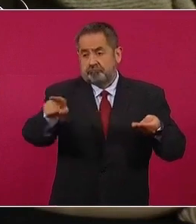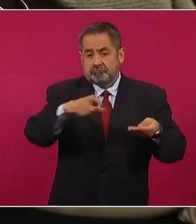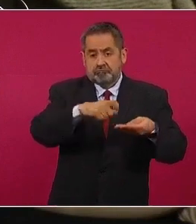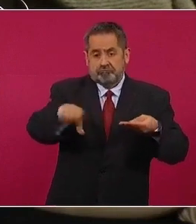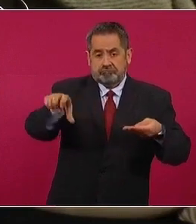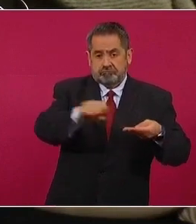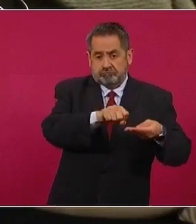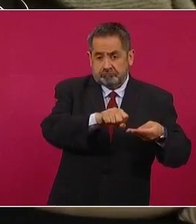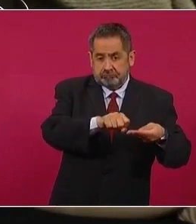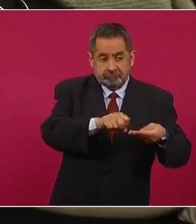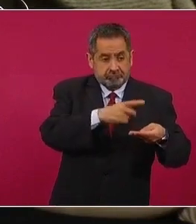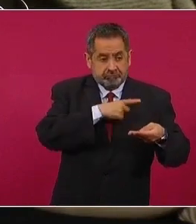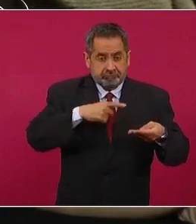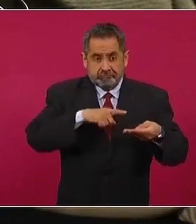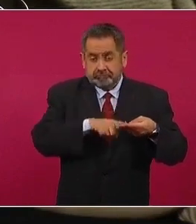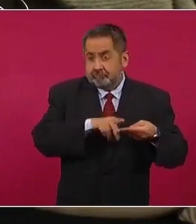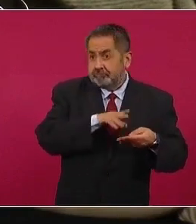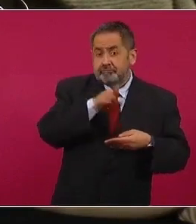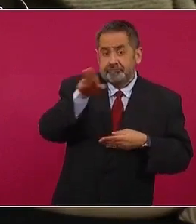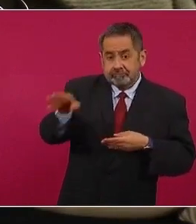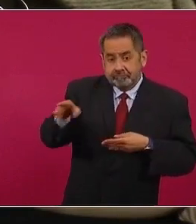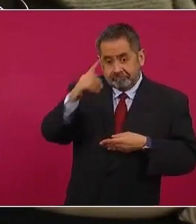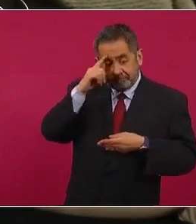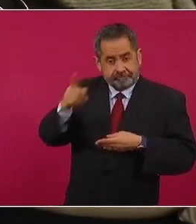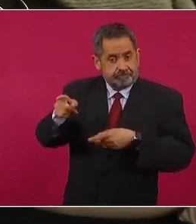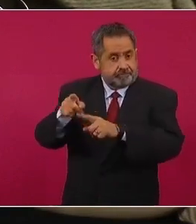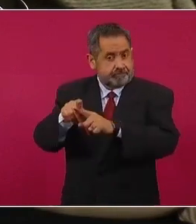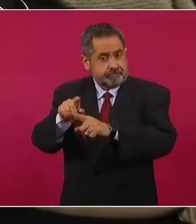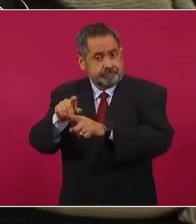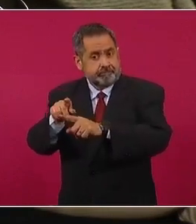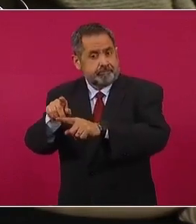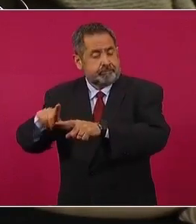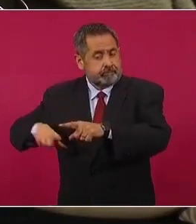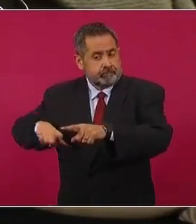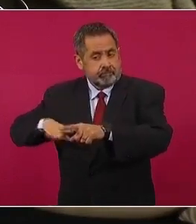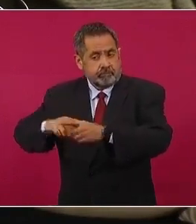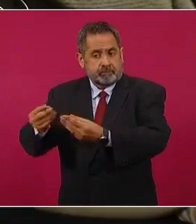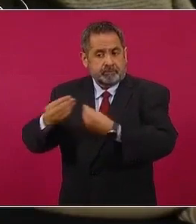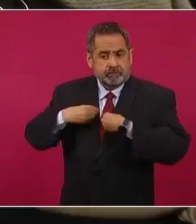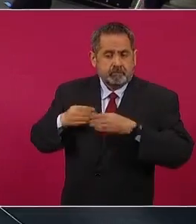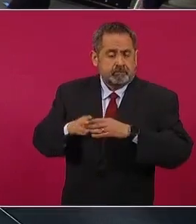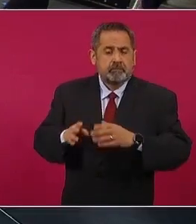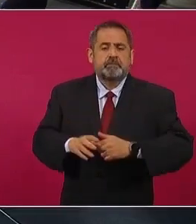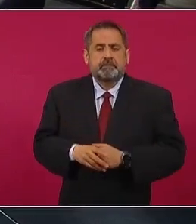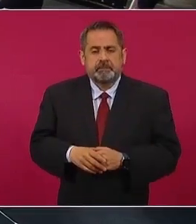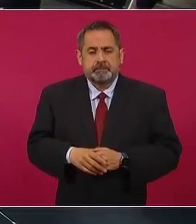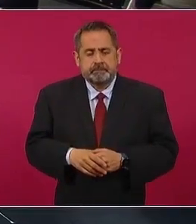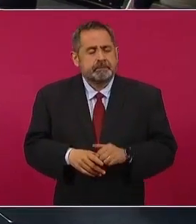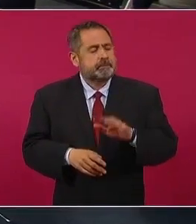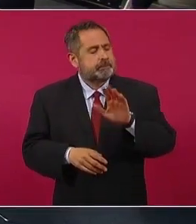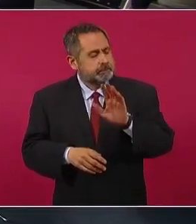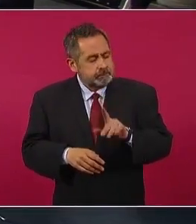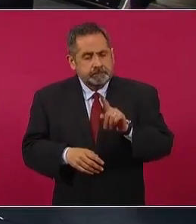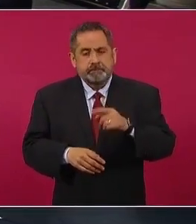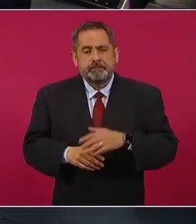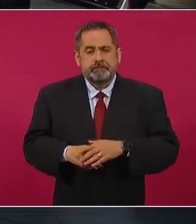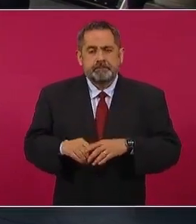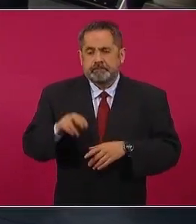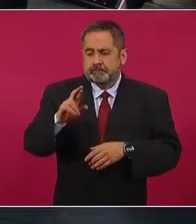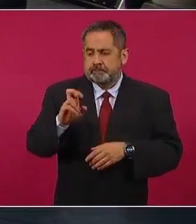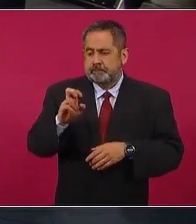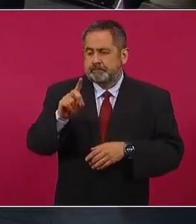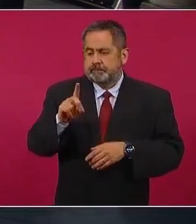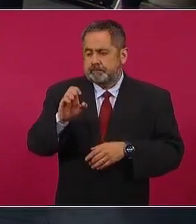medicamento? ¿Tendría que dirigirse a una institución de salud pública para que se lo otorguen? ¿Cómo sería? Insisto, en el caso del Remdesivir